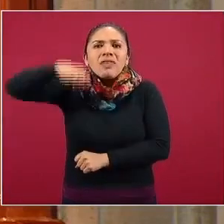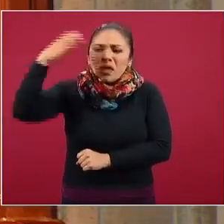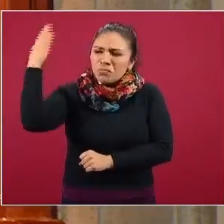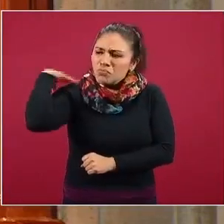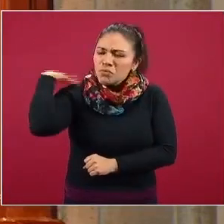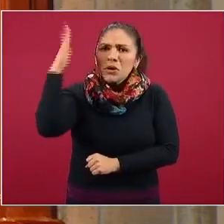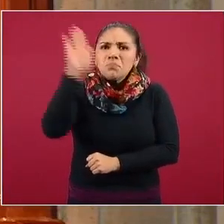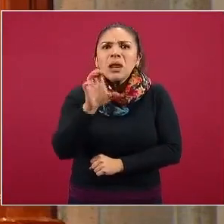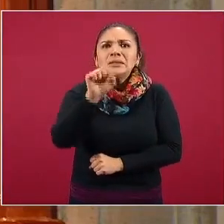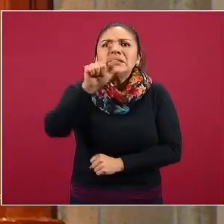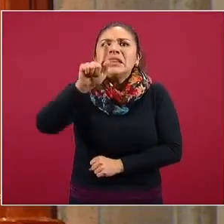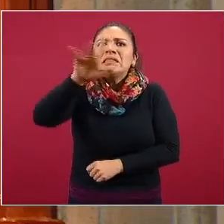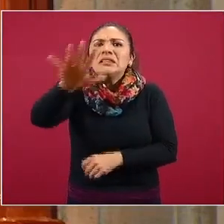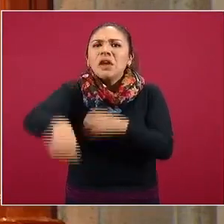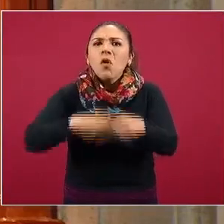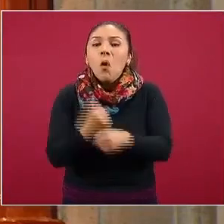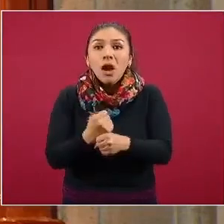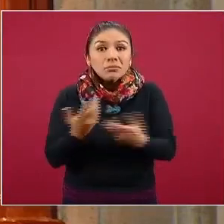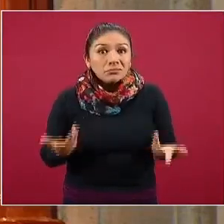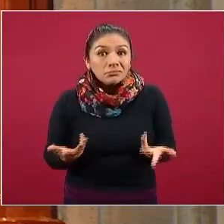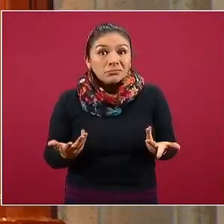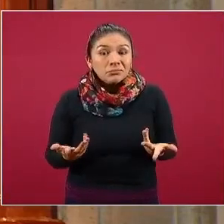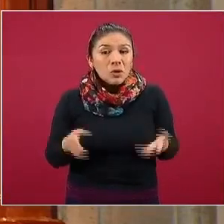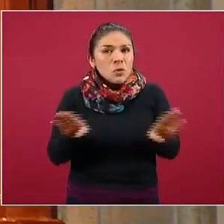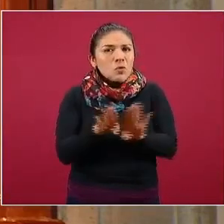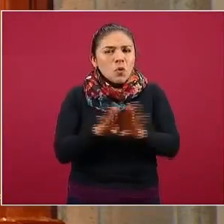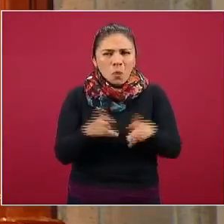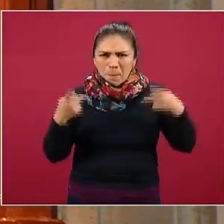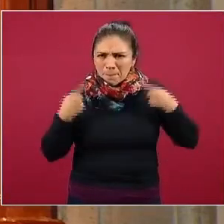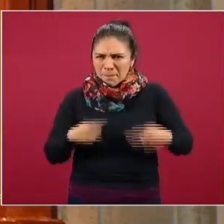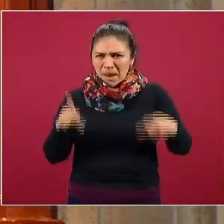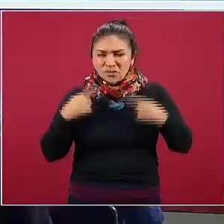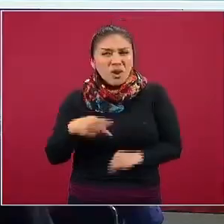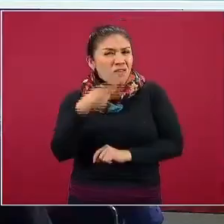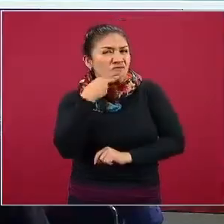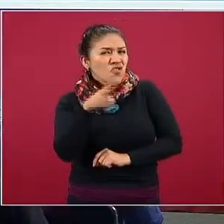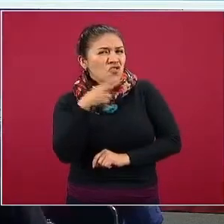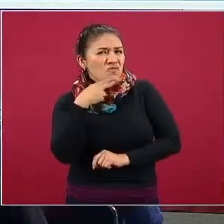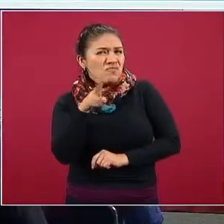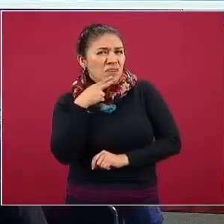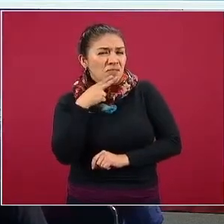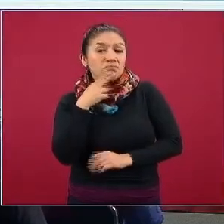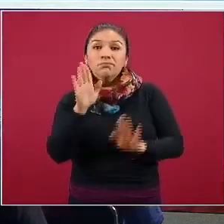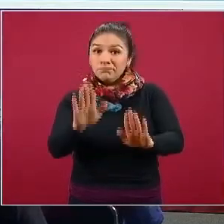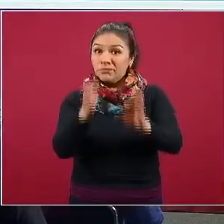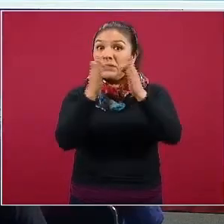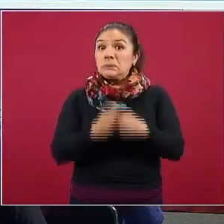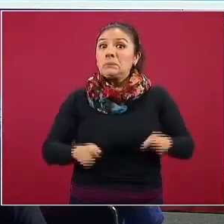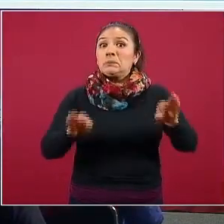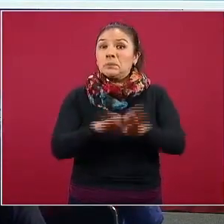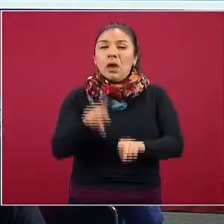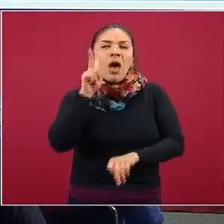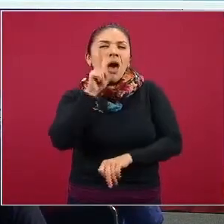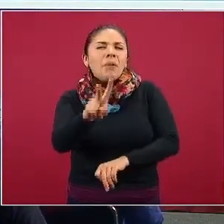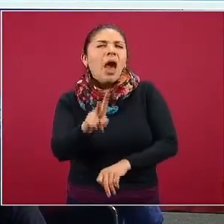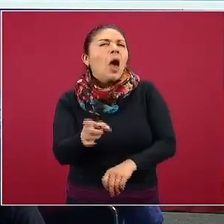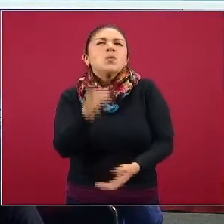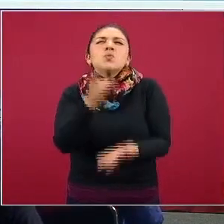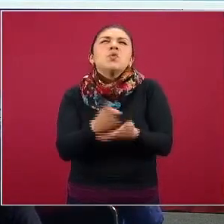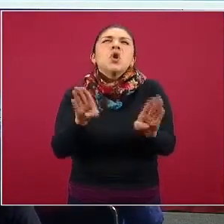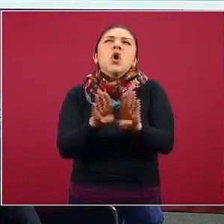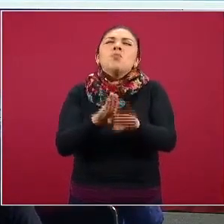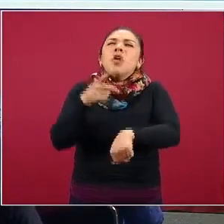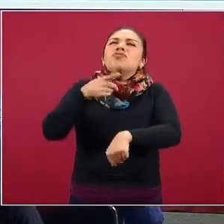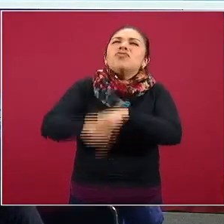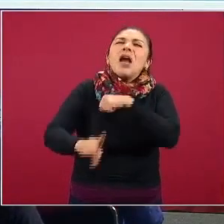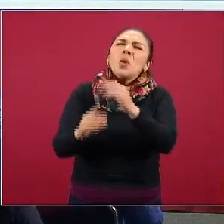edad que no ha fumado. En otras palabras, una persona que fuma, y esto es importante para no verlo nada más como un daño